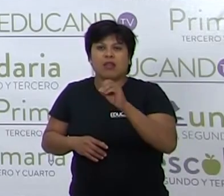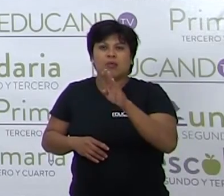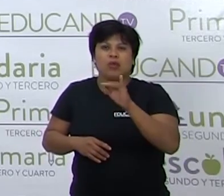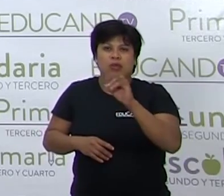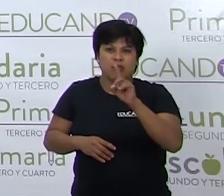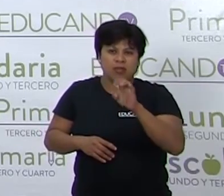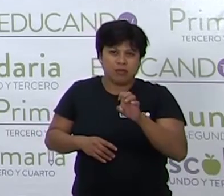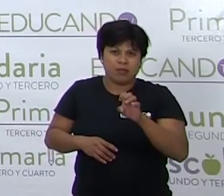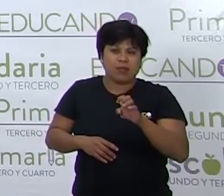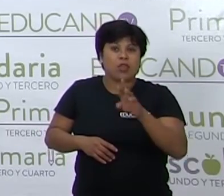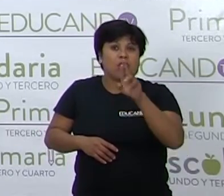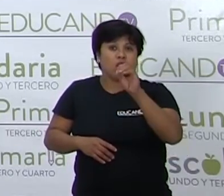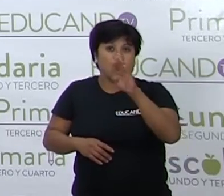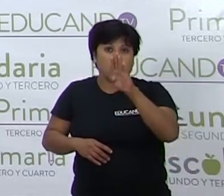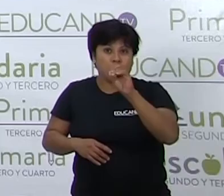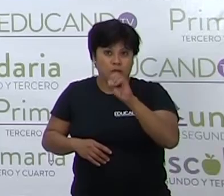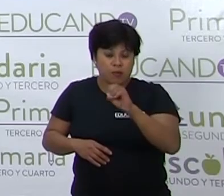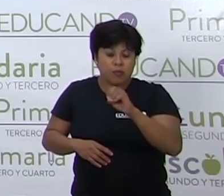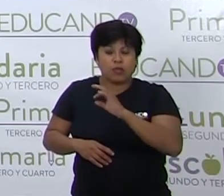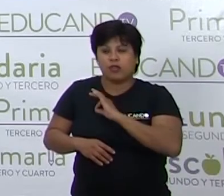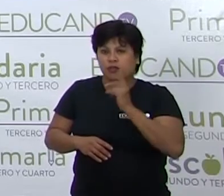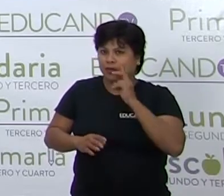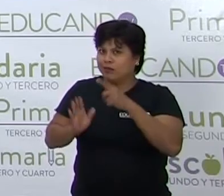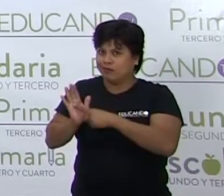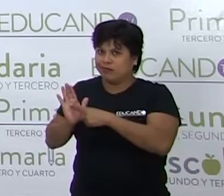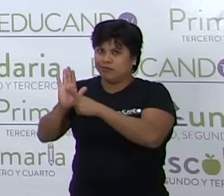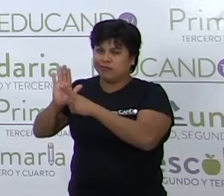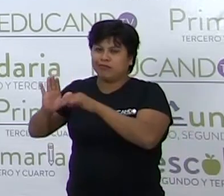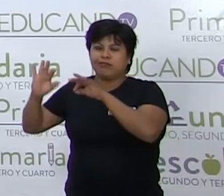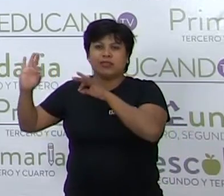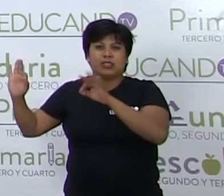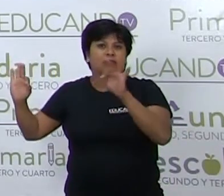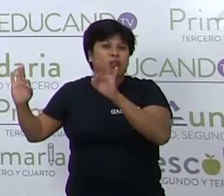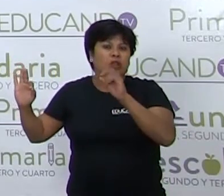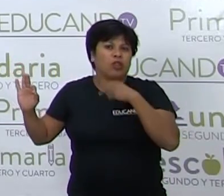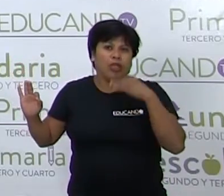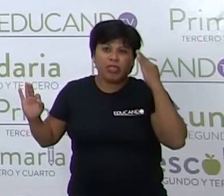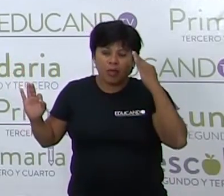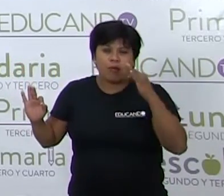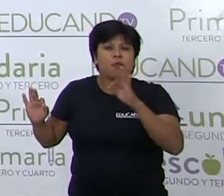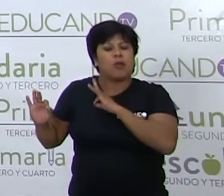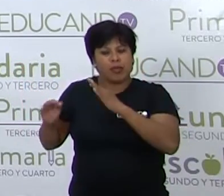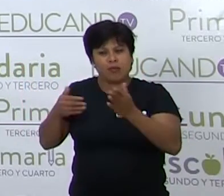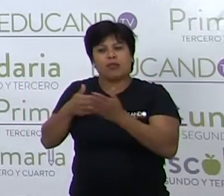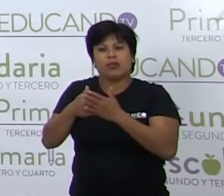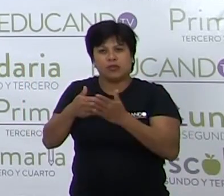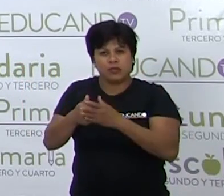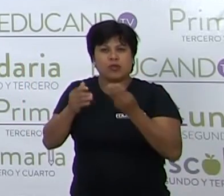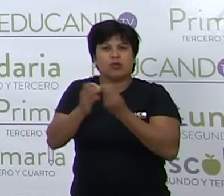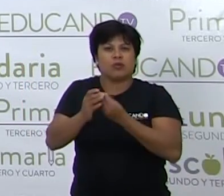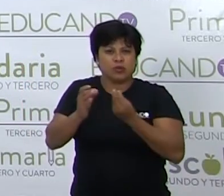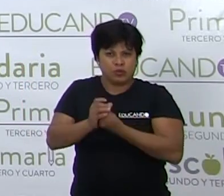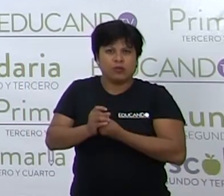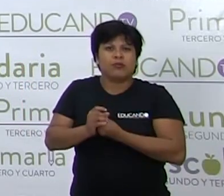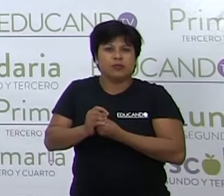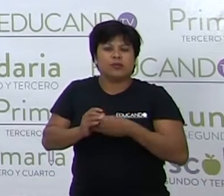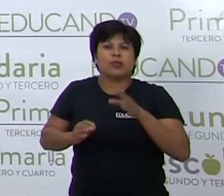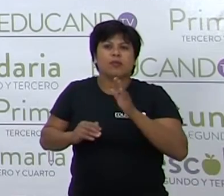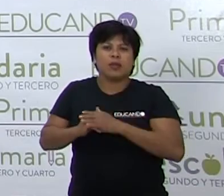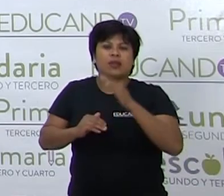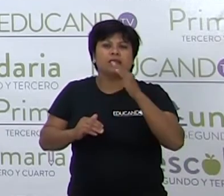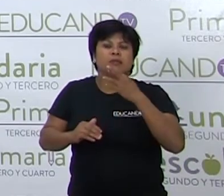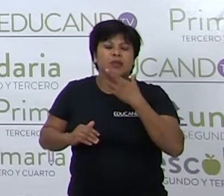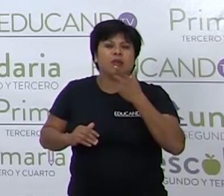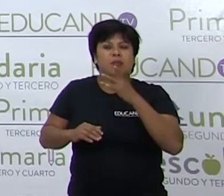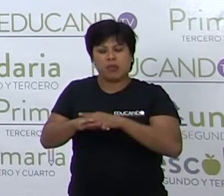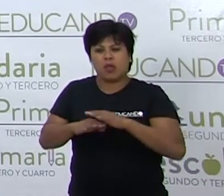vamos con el rombo vamos a presentarlo por lo menos si no nos da tiempo lo estaremos abordando en la sesión que viene ya como más con